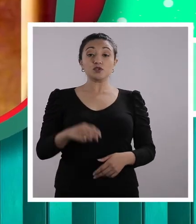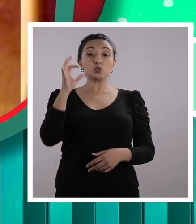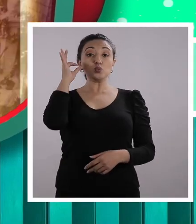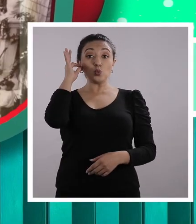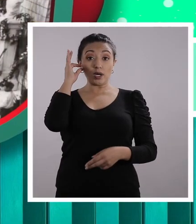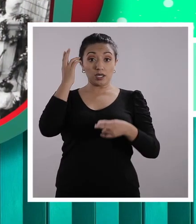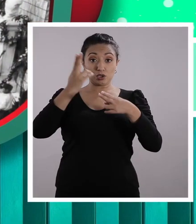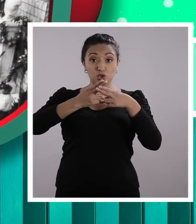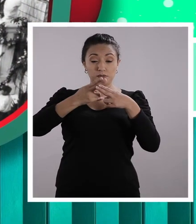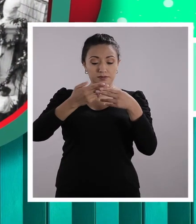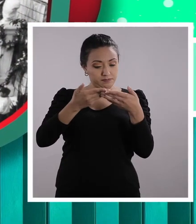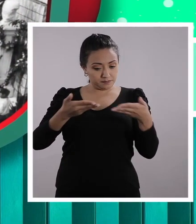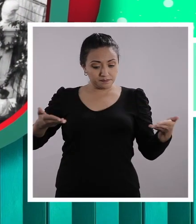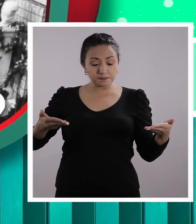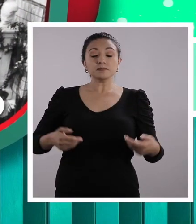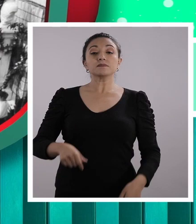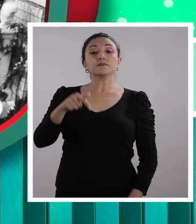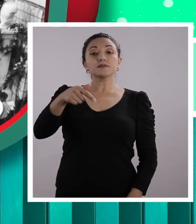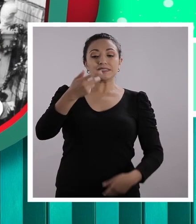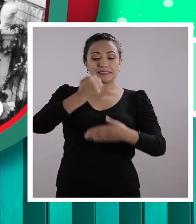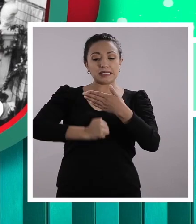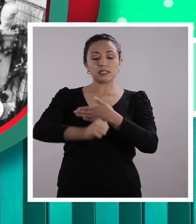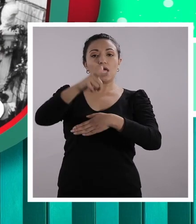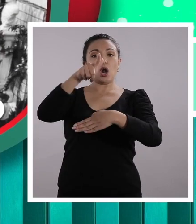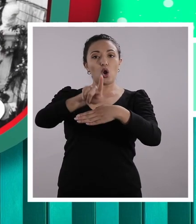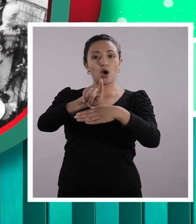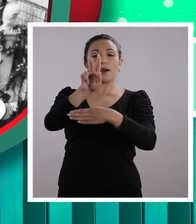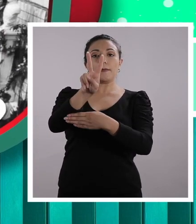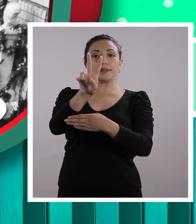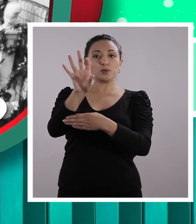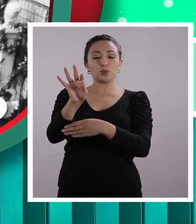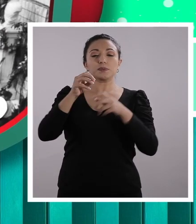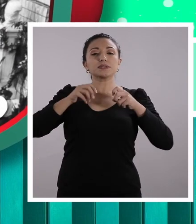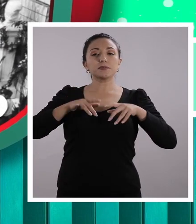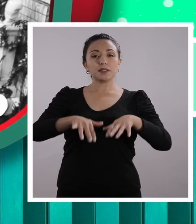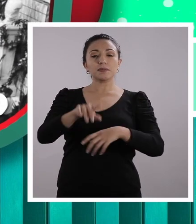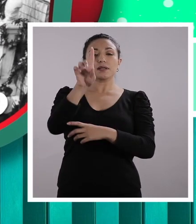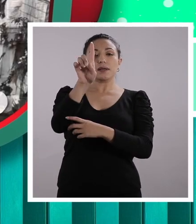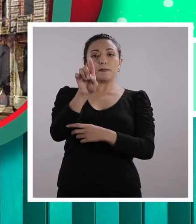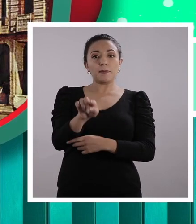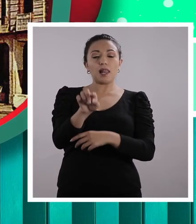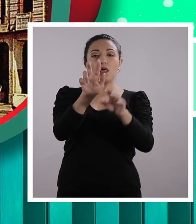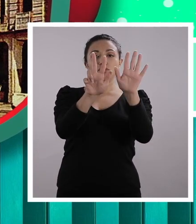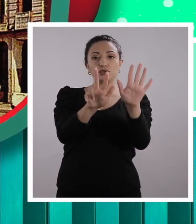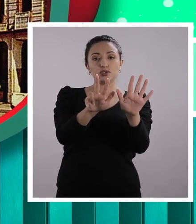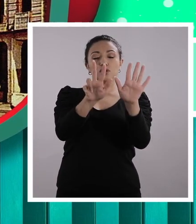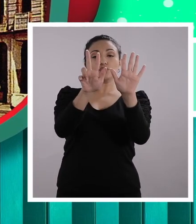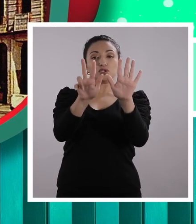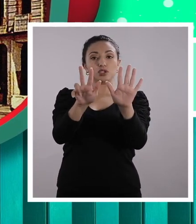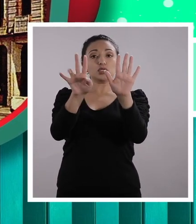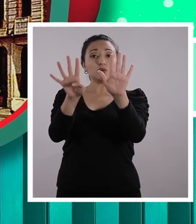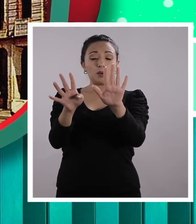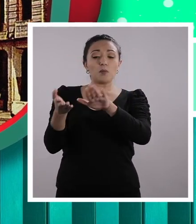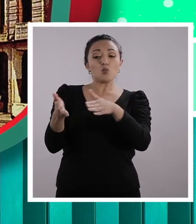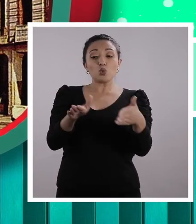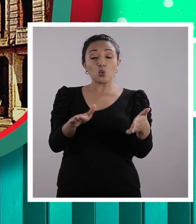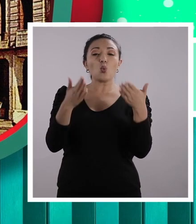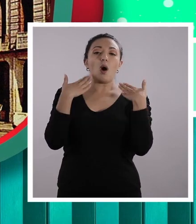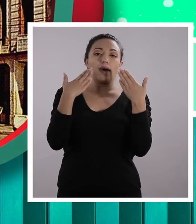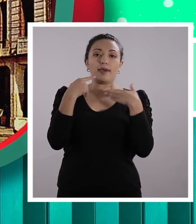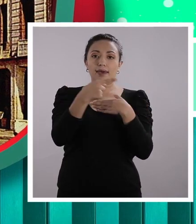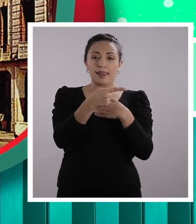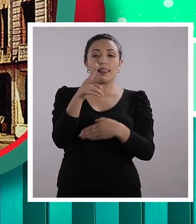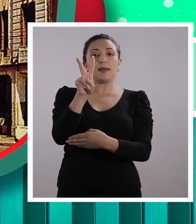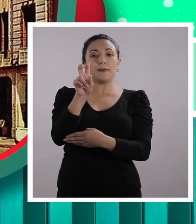nació en loja el 29 de septiembre en 1889 y murió en guayaquil el 20 de febrero de